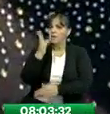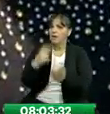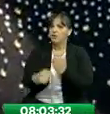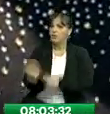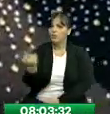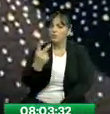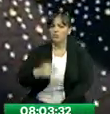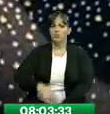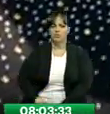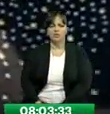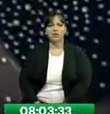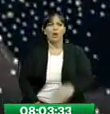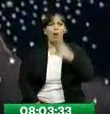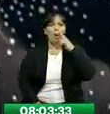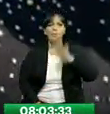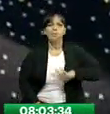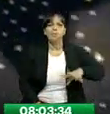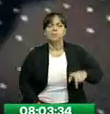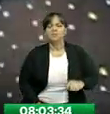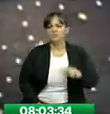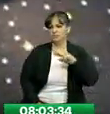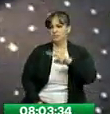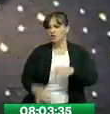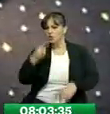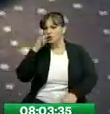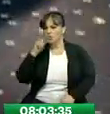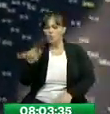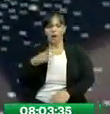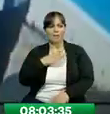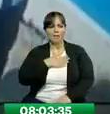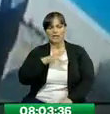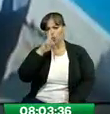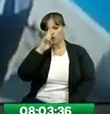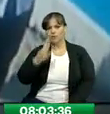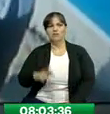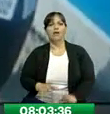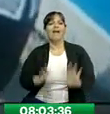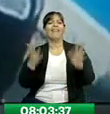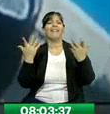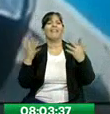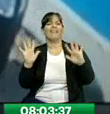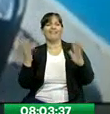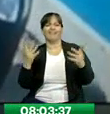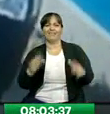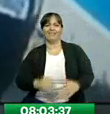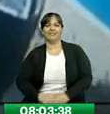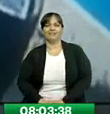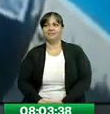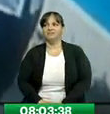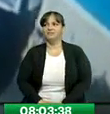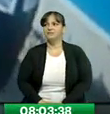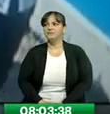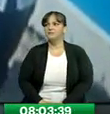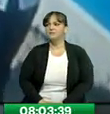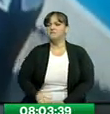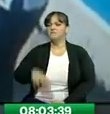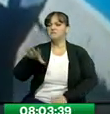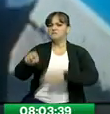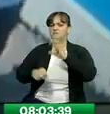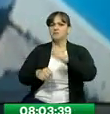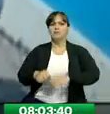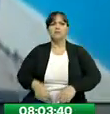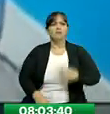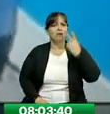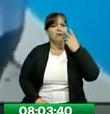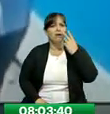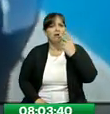respetan en ancianos ni nada ni niña misma venezolana el pillo se fue como si nada hubiera hecho meterle la mano